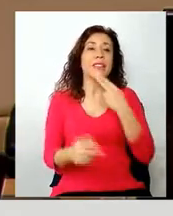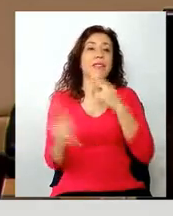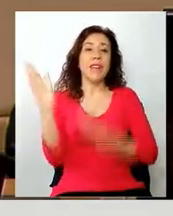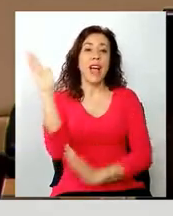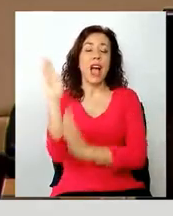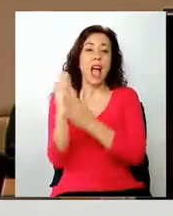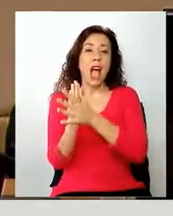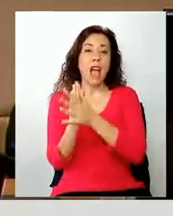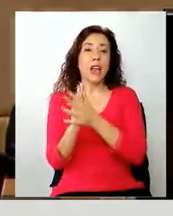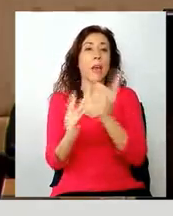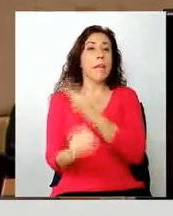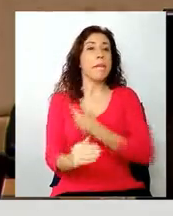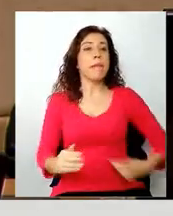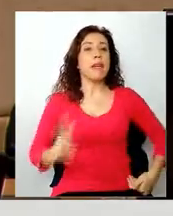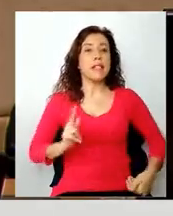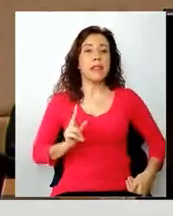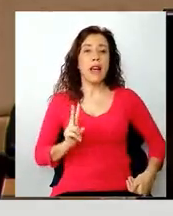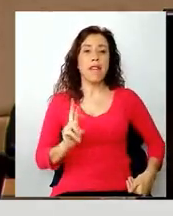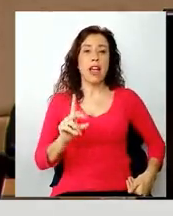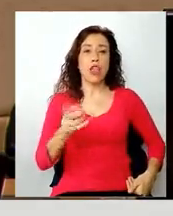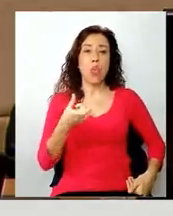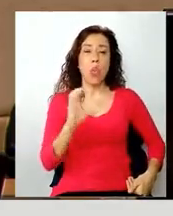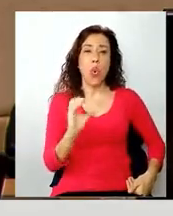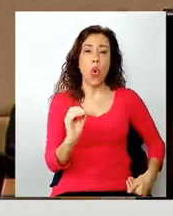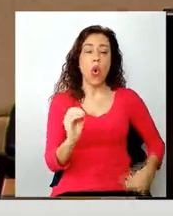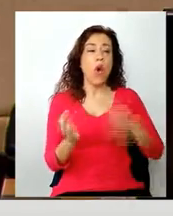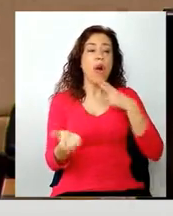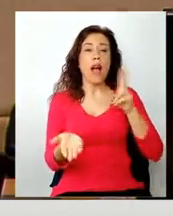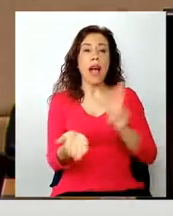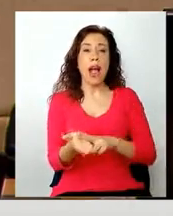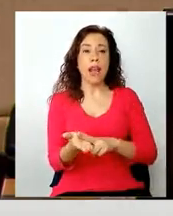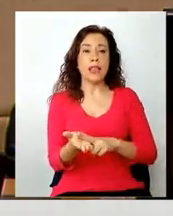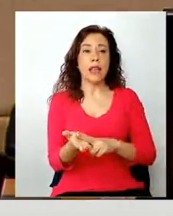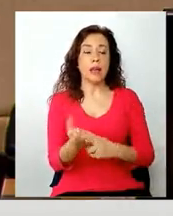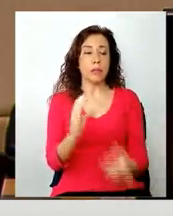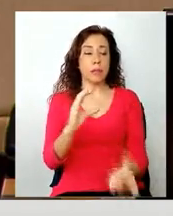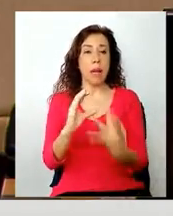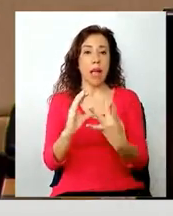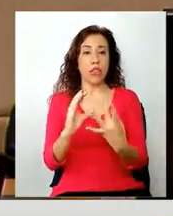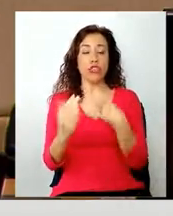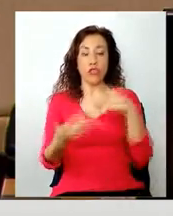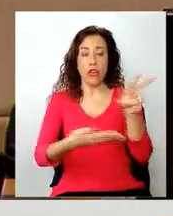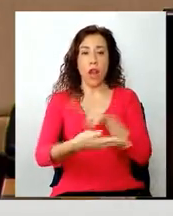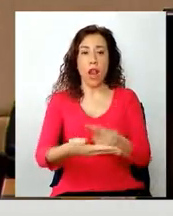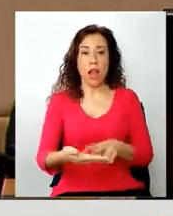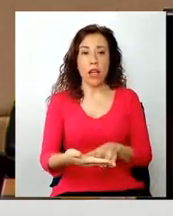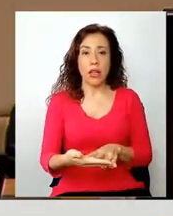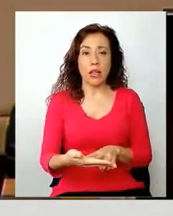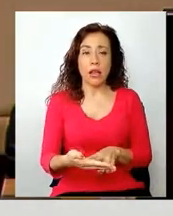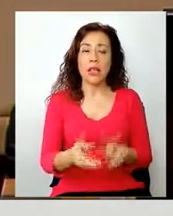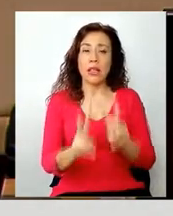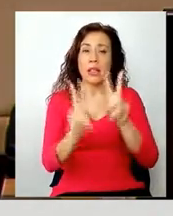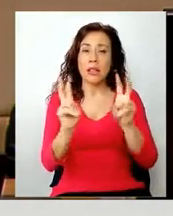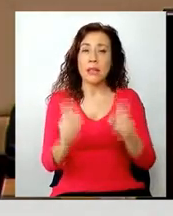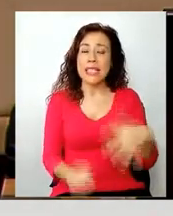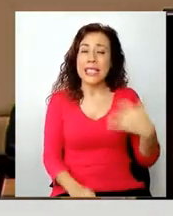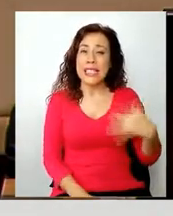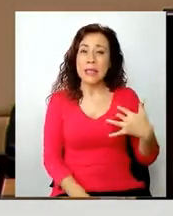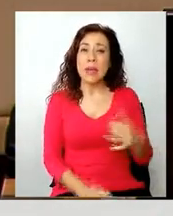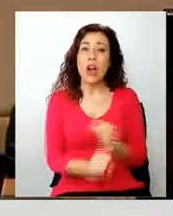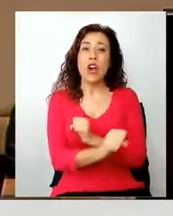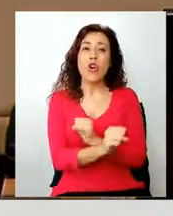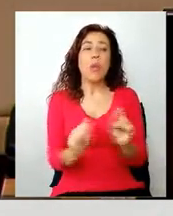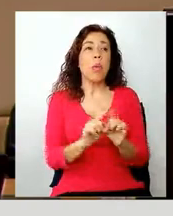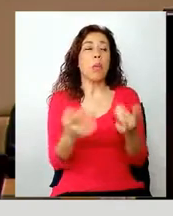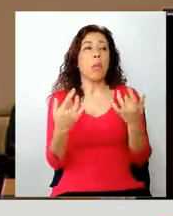presidente Don Claudio Verdugo por medio de una carta que procedo a leer los temas más importantes y que no pueden pasar por alto la próxima